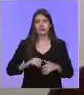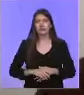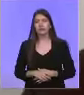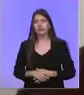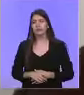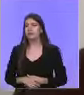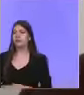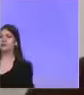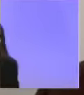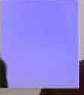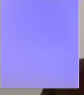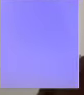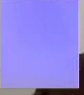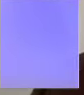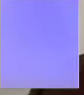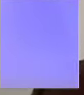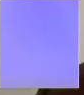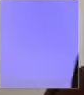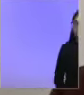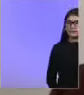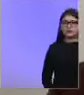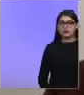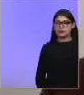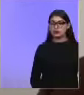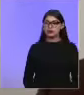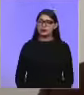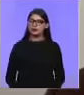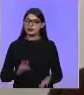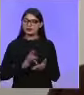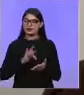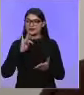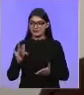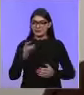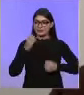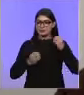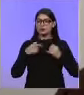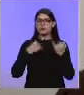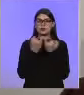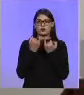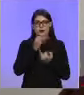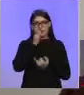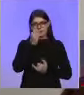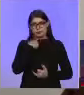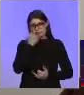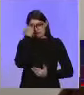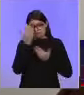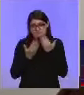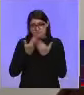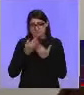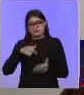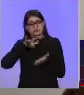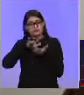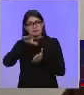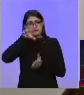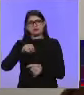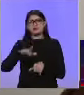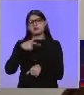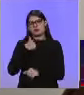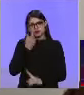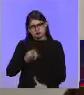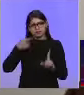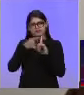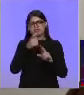Yo también votaré en contra de la propuesta y porque se continúe con el procedimiento de investigación. La propuesta parte de una consideración básica. El